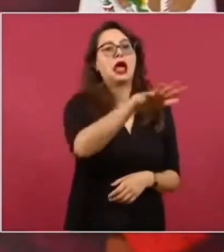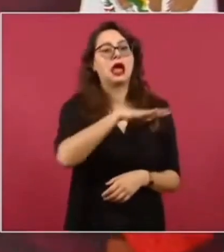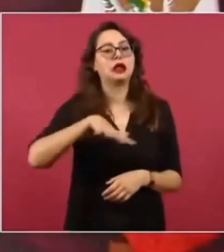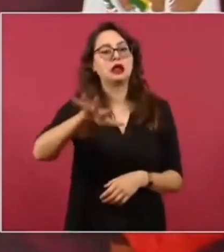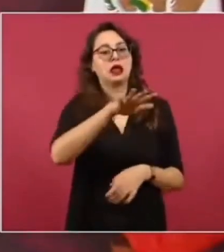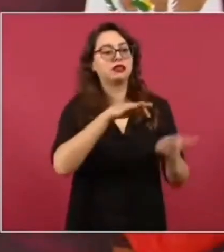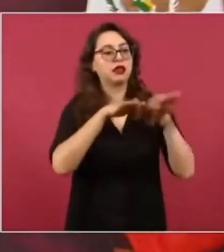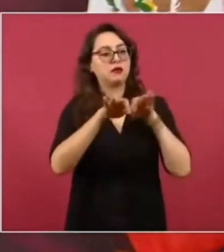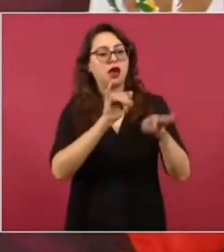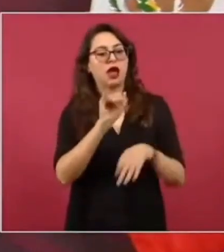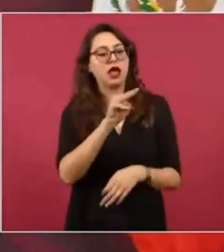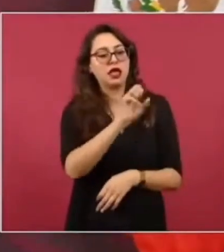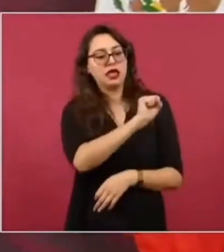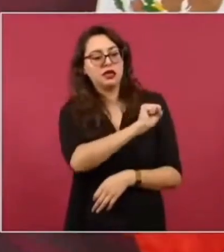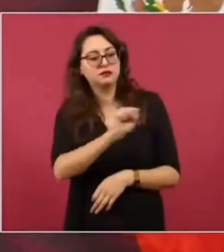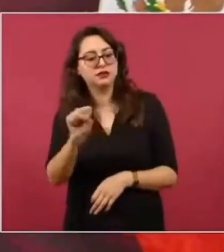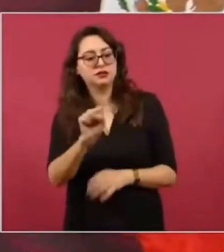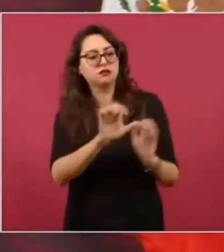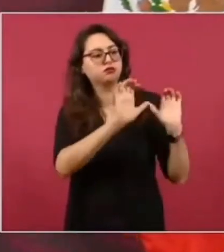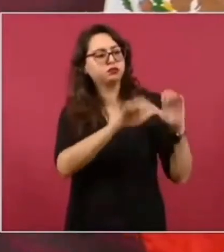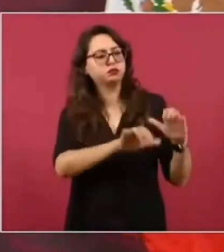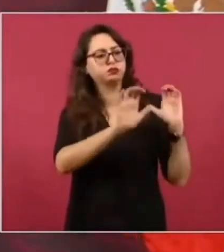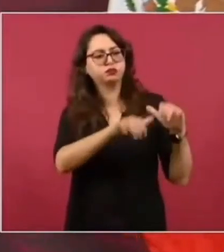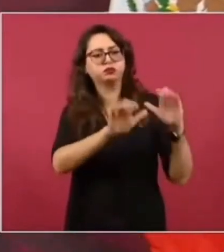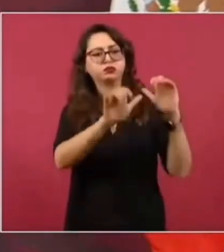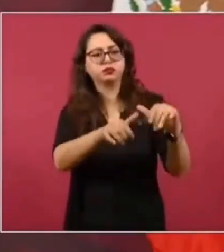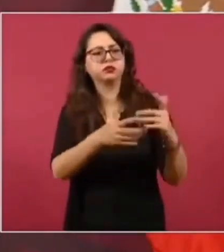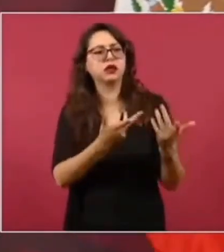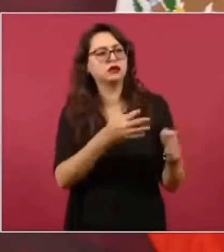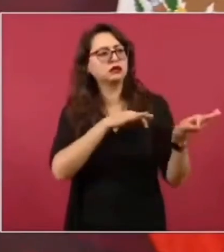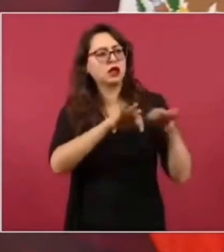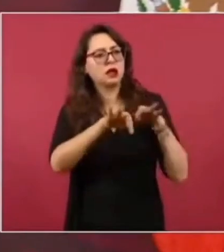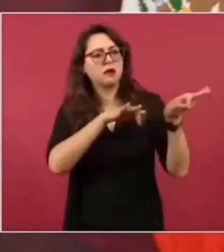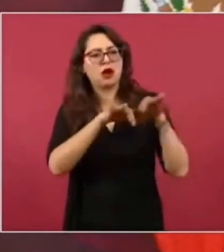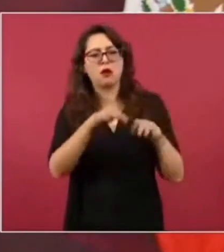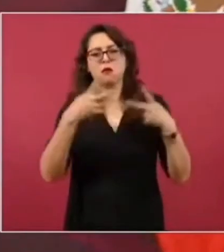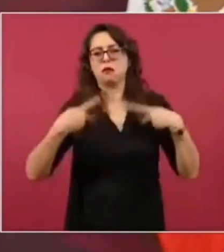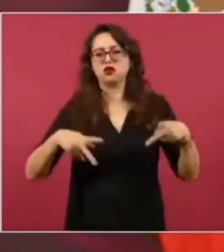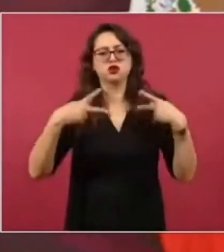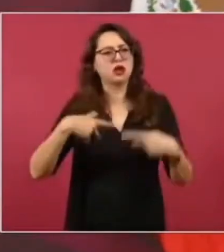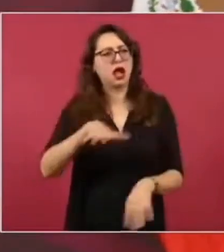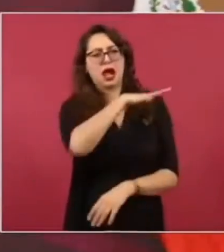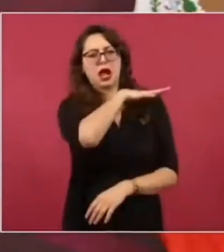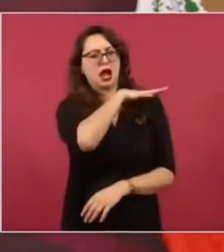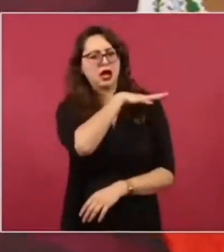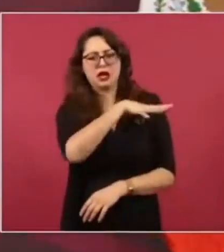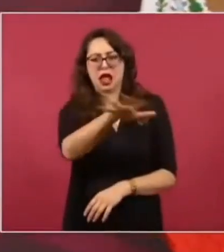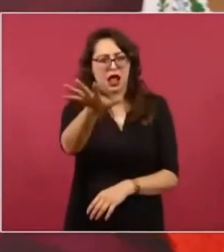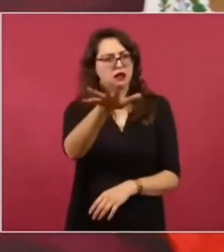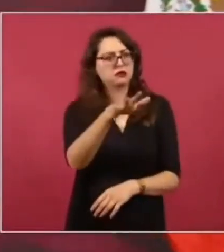El año pasado, el promedio